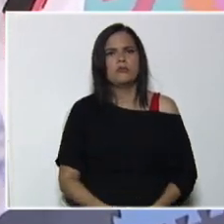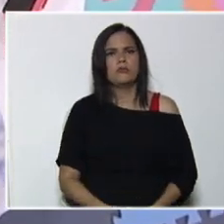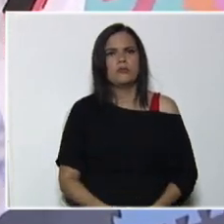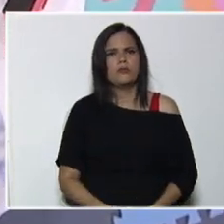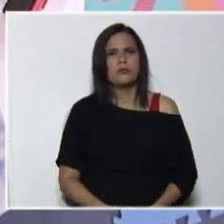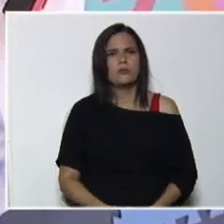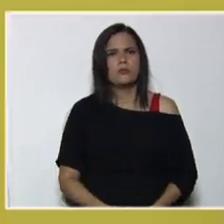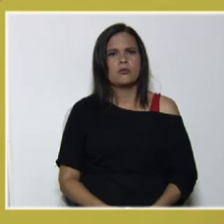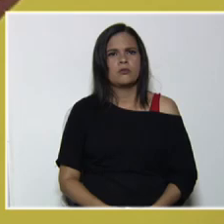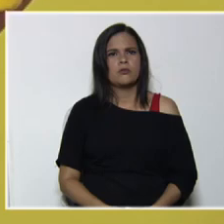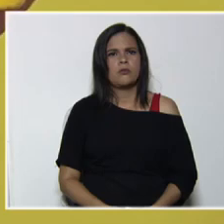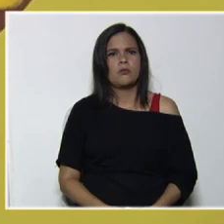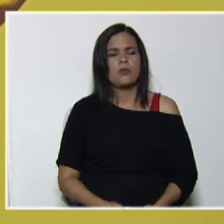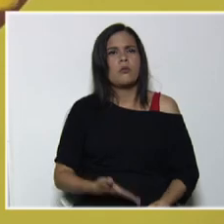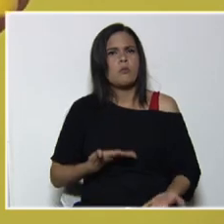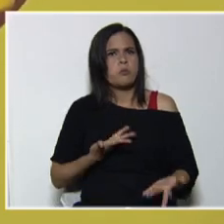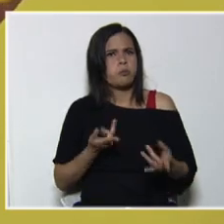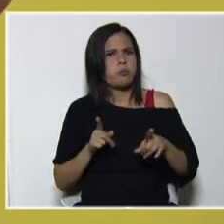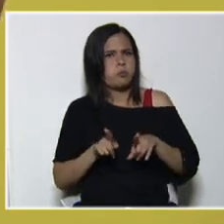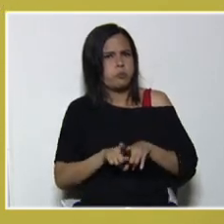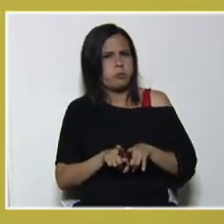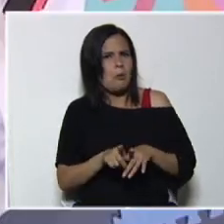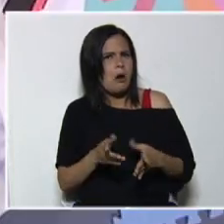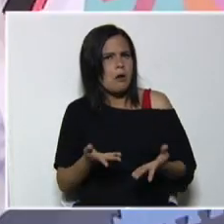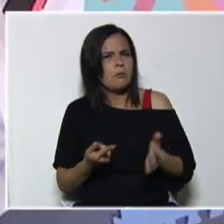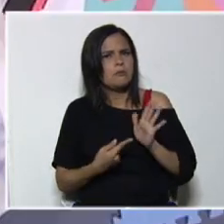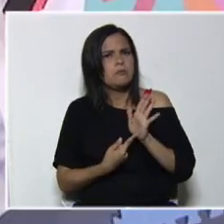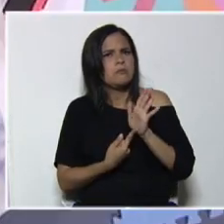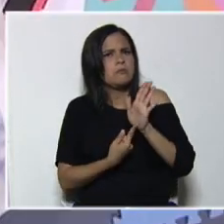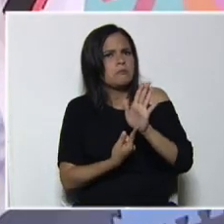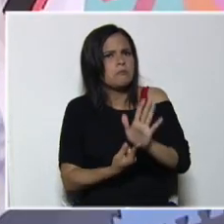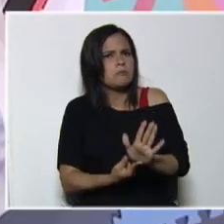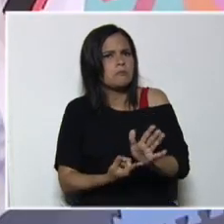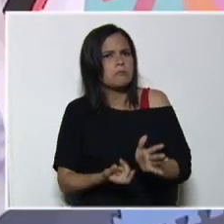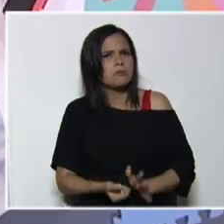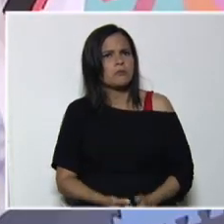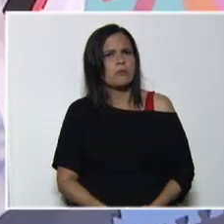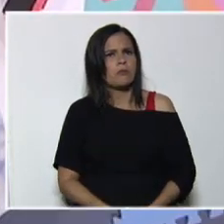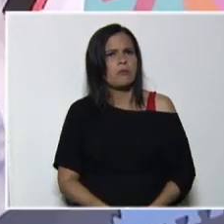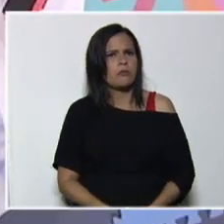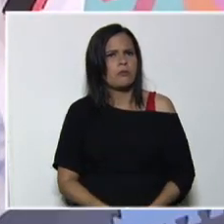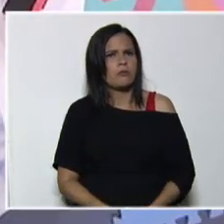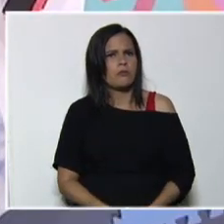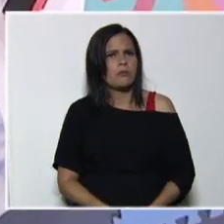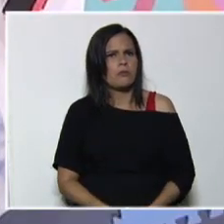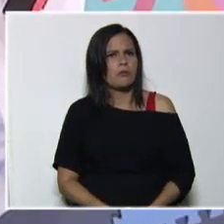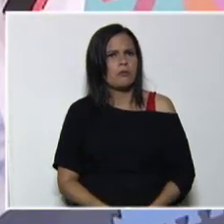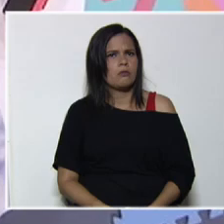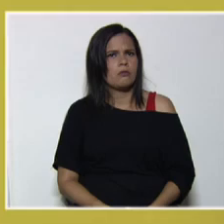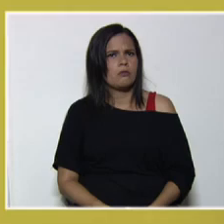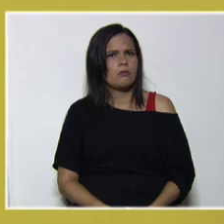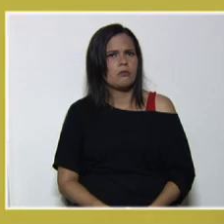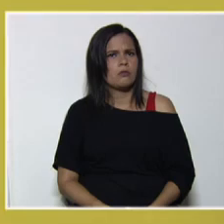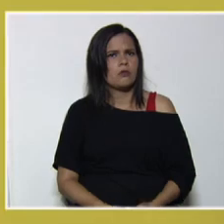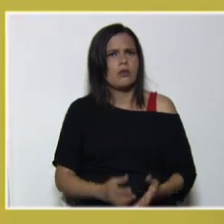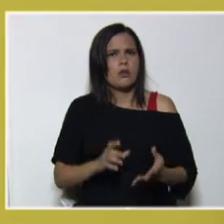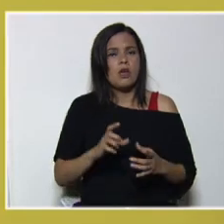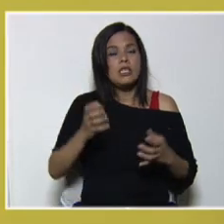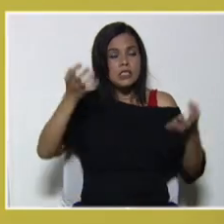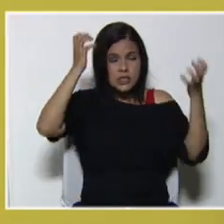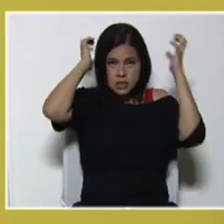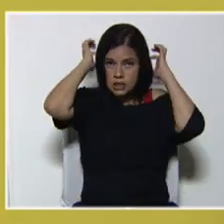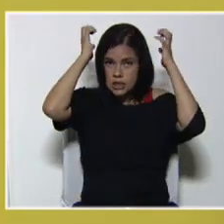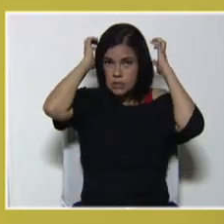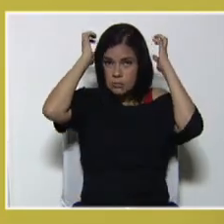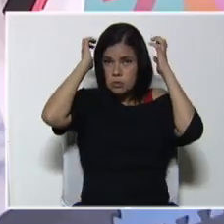acá. Puede también ser que le presentemos un pote, un envase con su